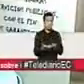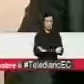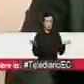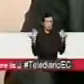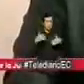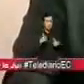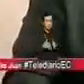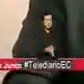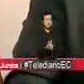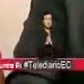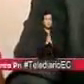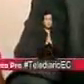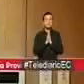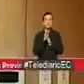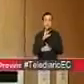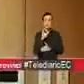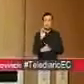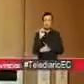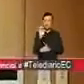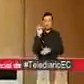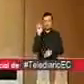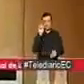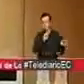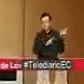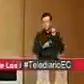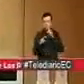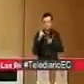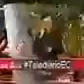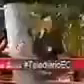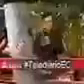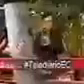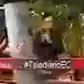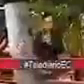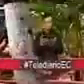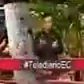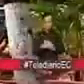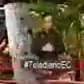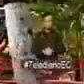presentarán una solicitud para que el CNE evalúe estas propuestas. Luis Alfredo Zúñiga, Medios Públicos.